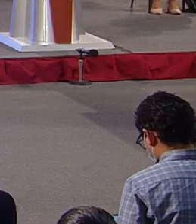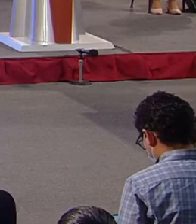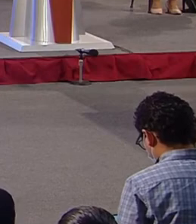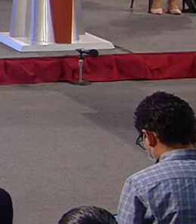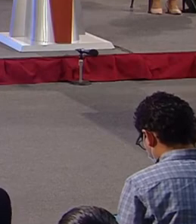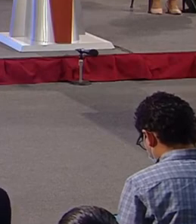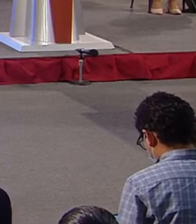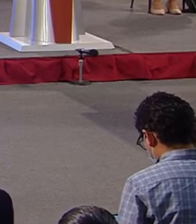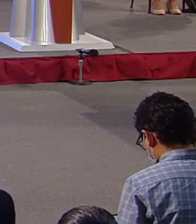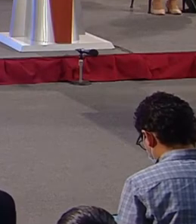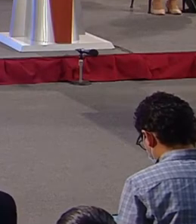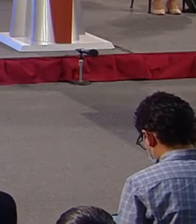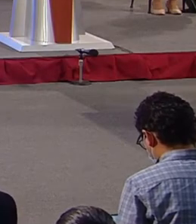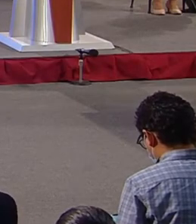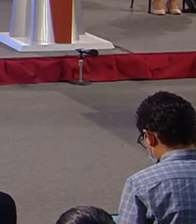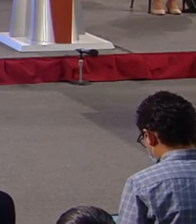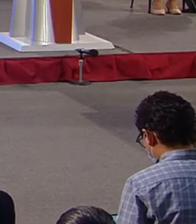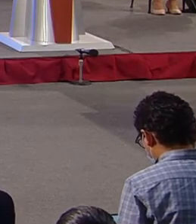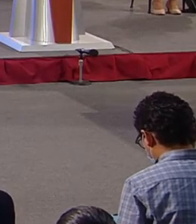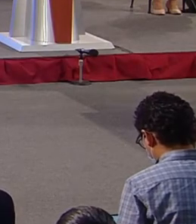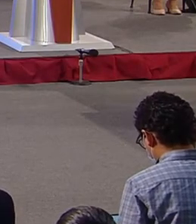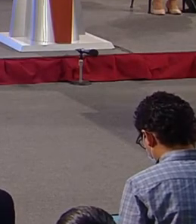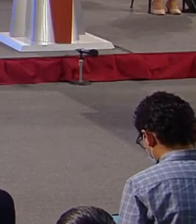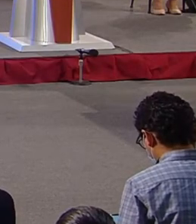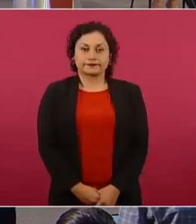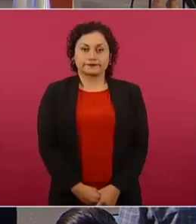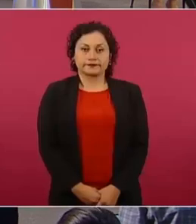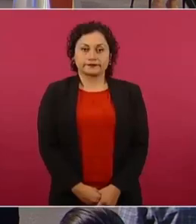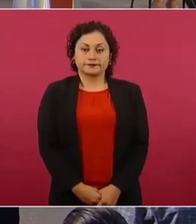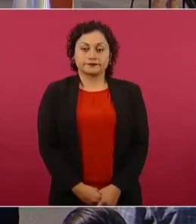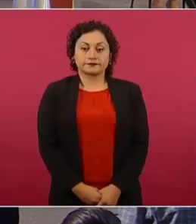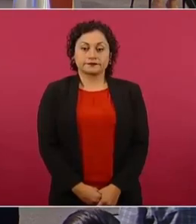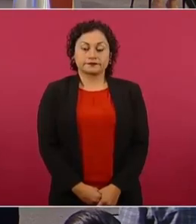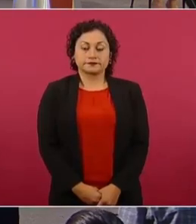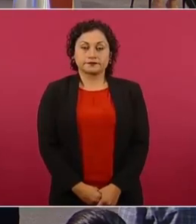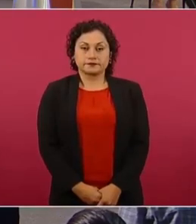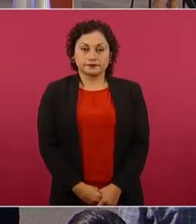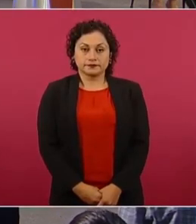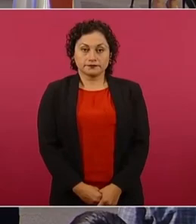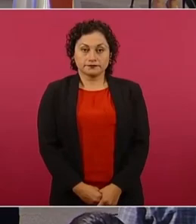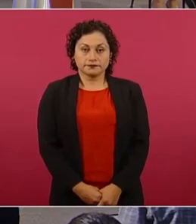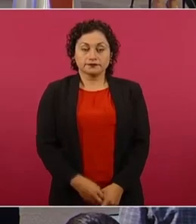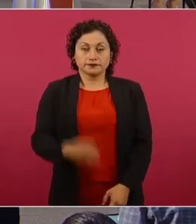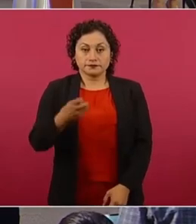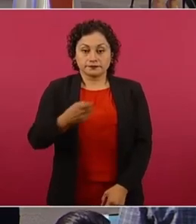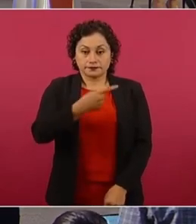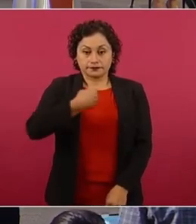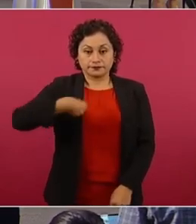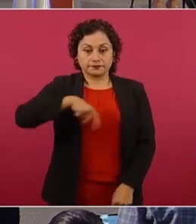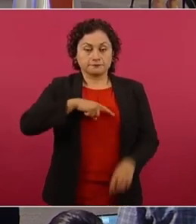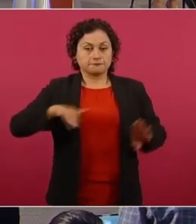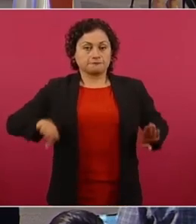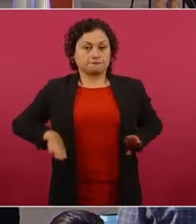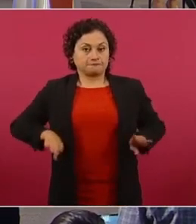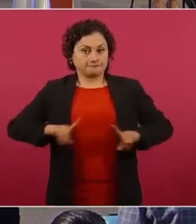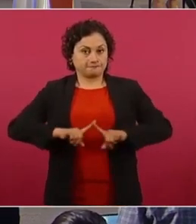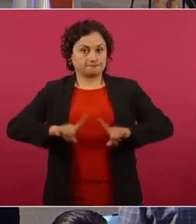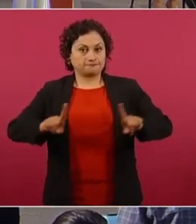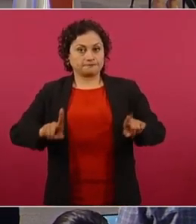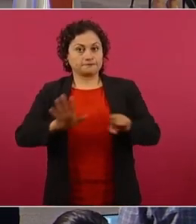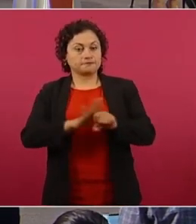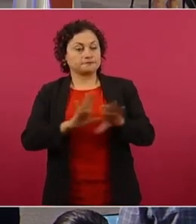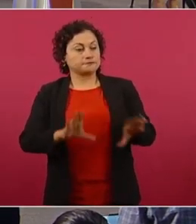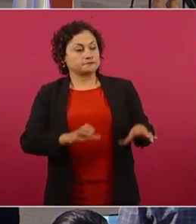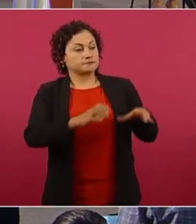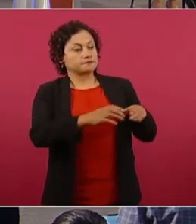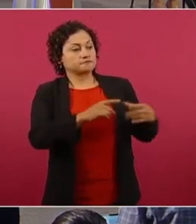frente al pensamiento conservador. Porque para ellos es esto,